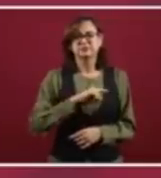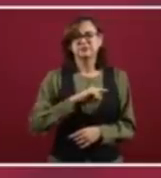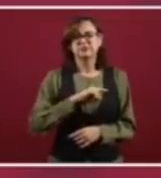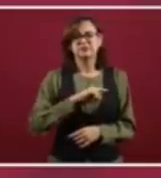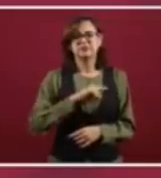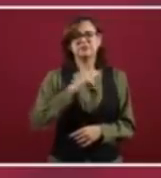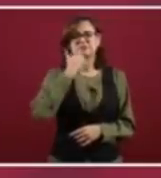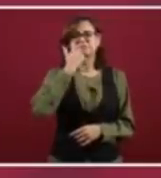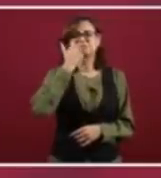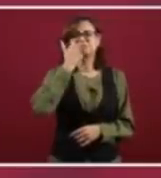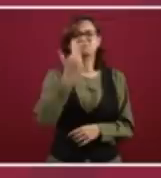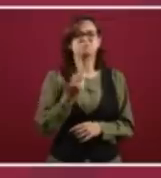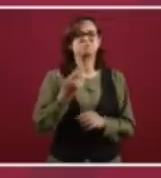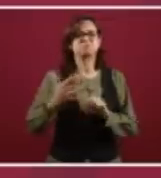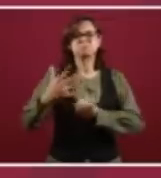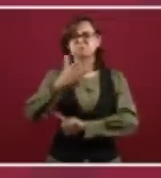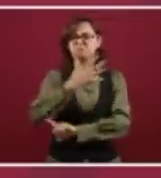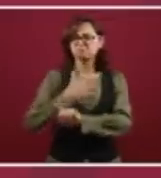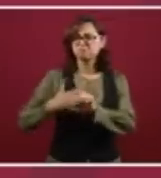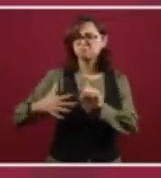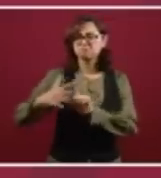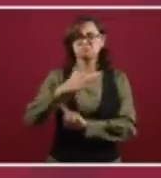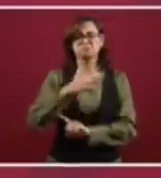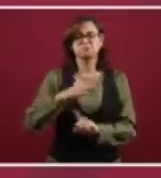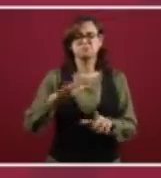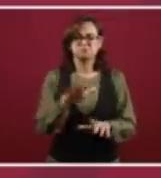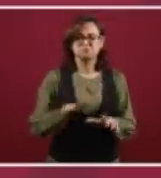vivir en una sociedad en paz,